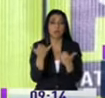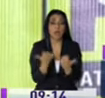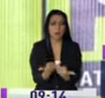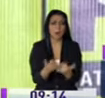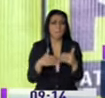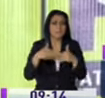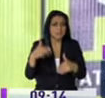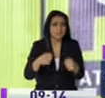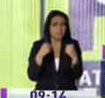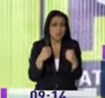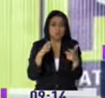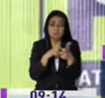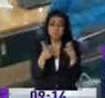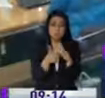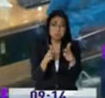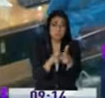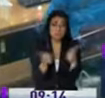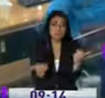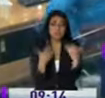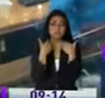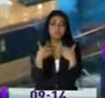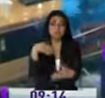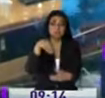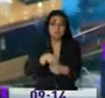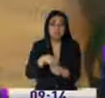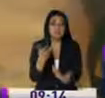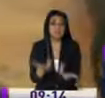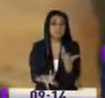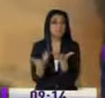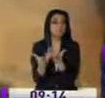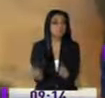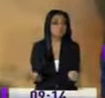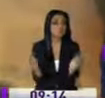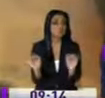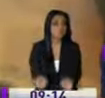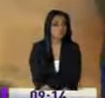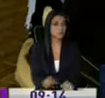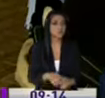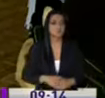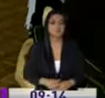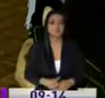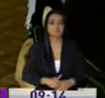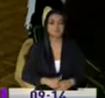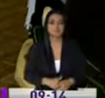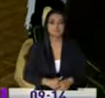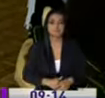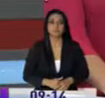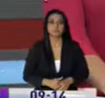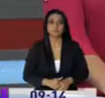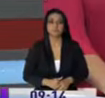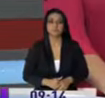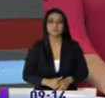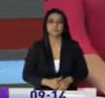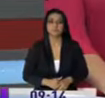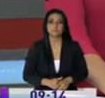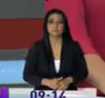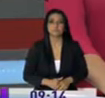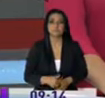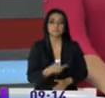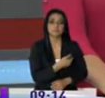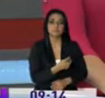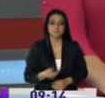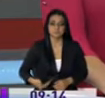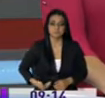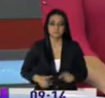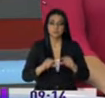más fuertes crisis internas, con amenazas ciertas de desafiliaciones. Informó Javier Gallo. El presidente del